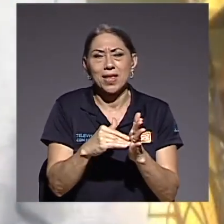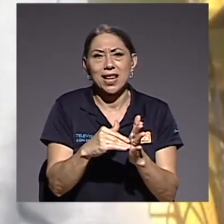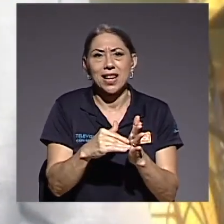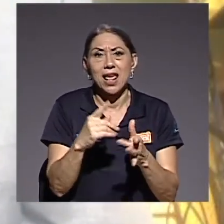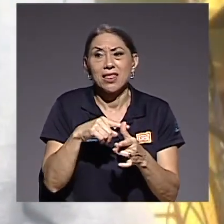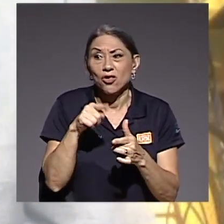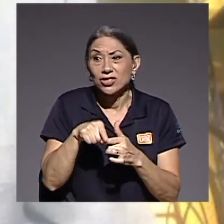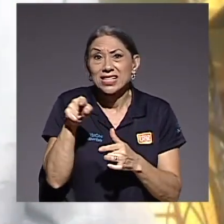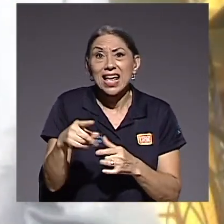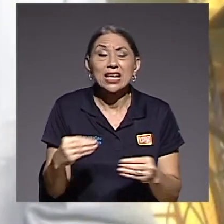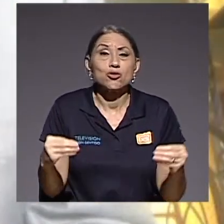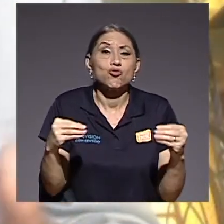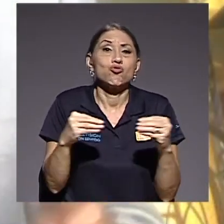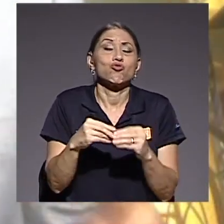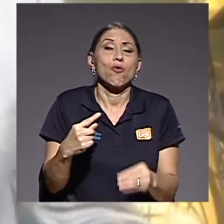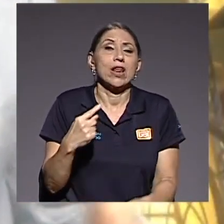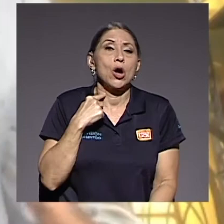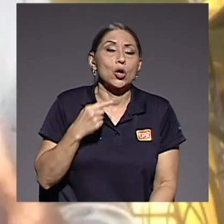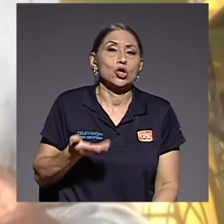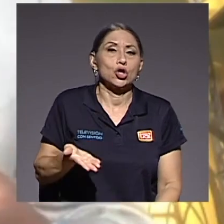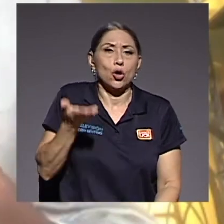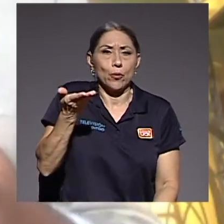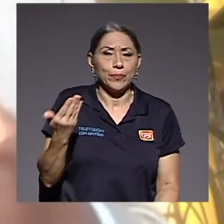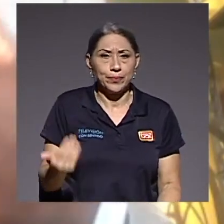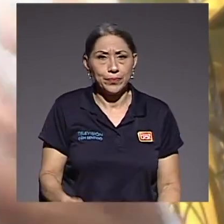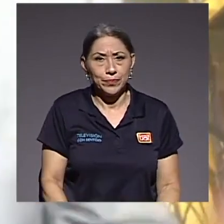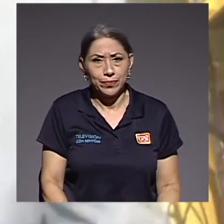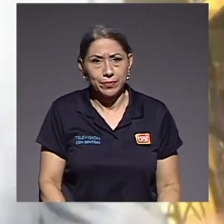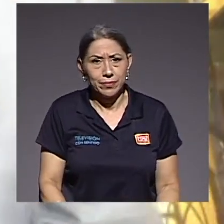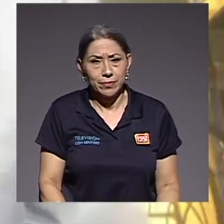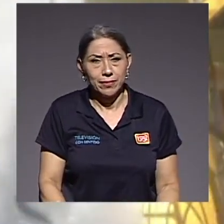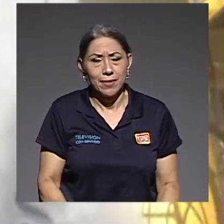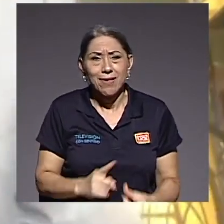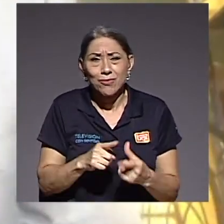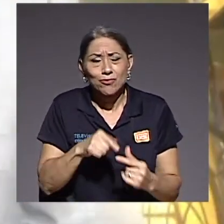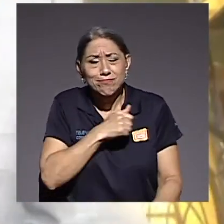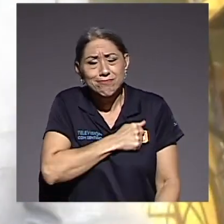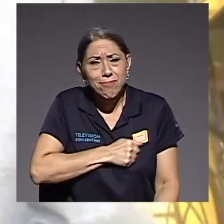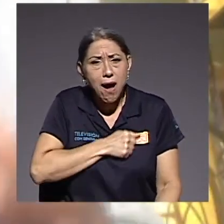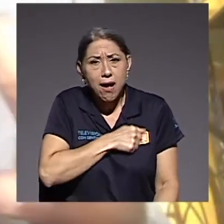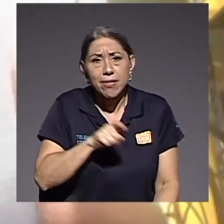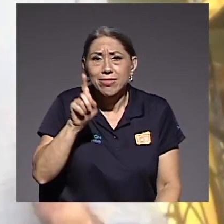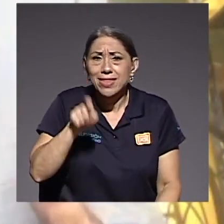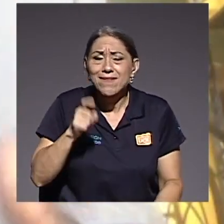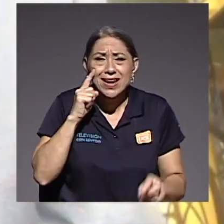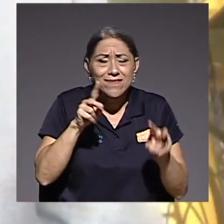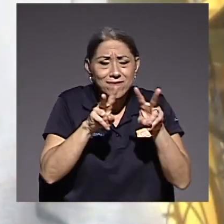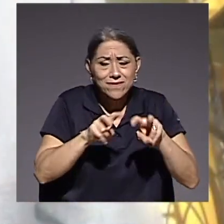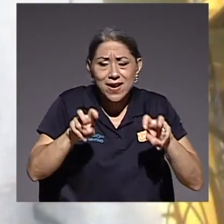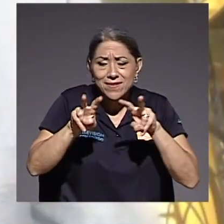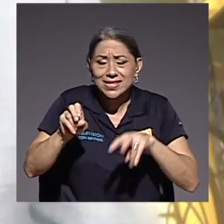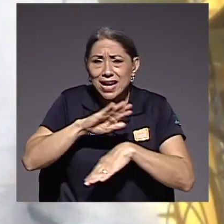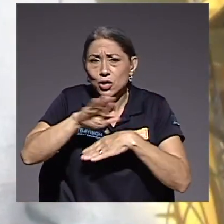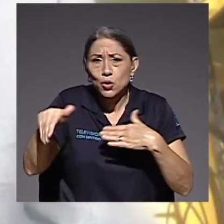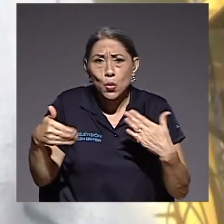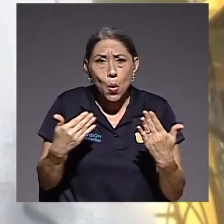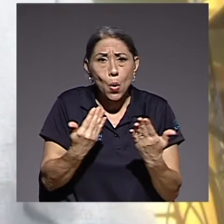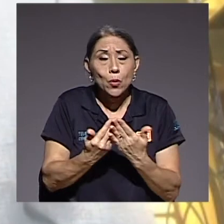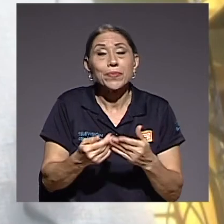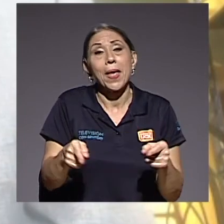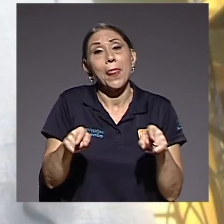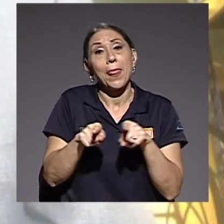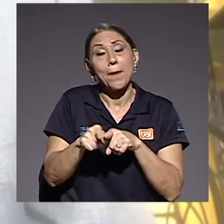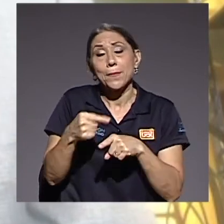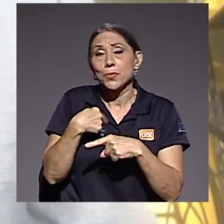sobrecosto. Entonces, perdón, hay que revisar todo. Es más, le voy a decir, mi